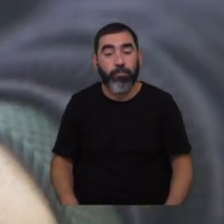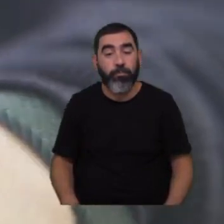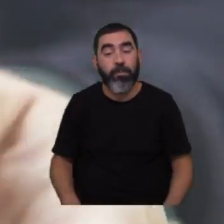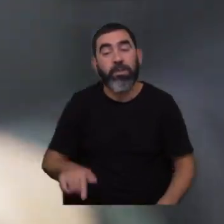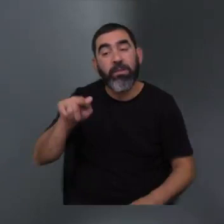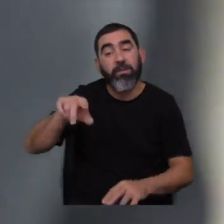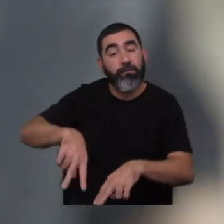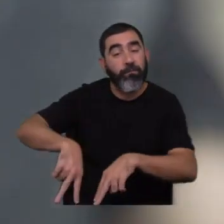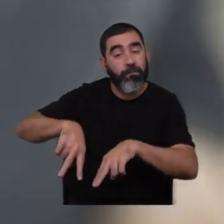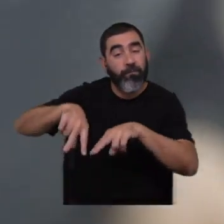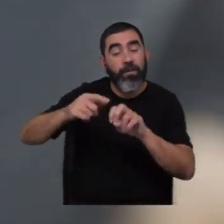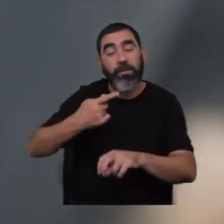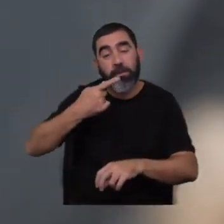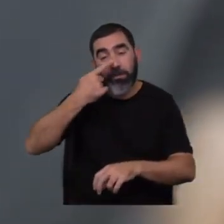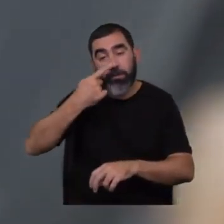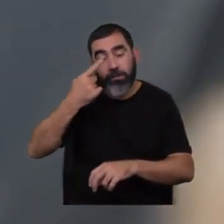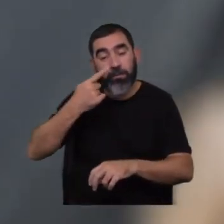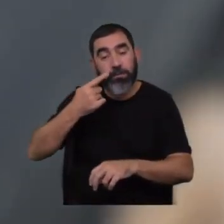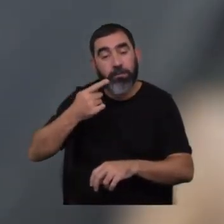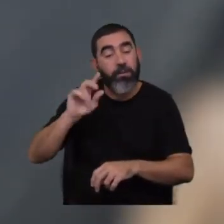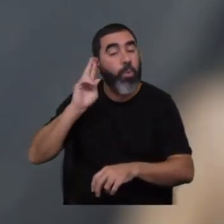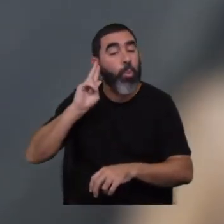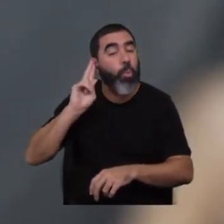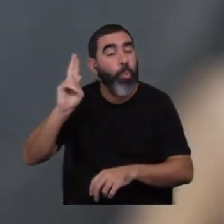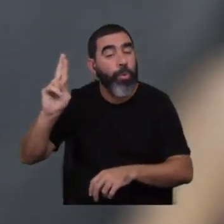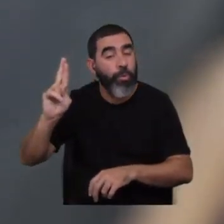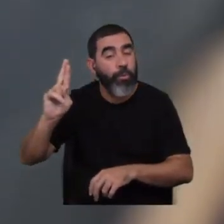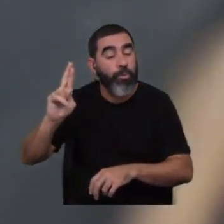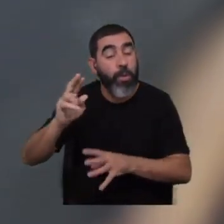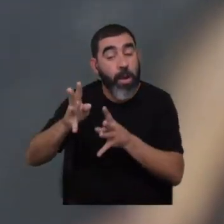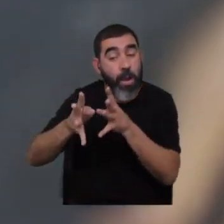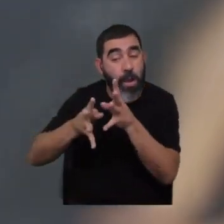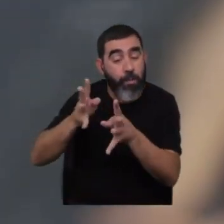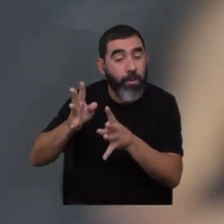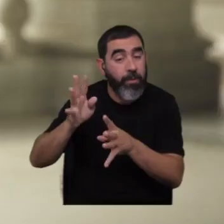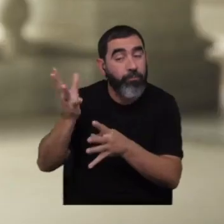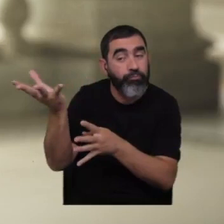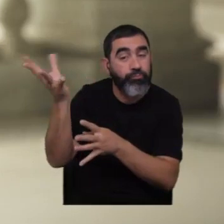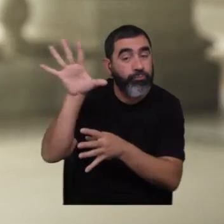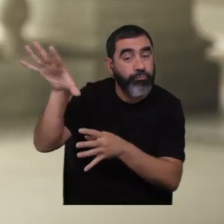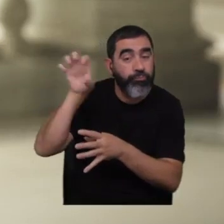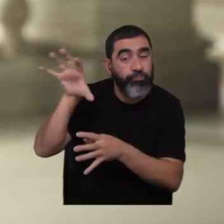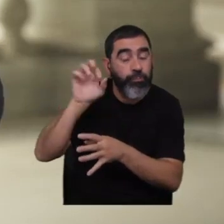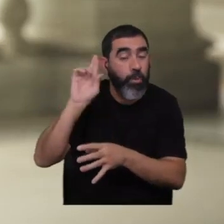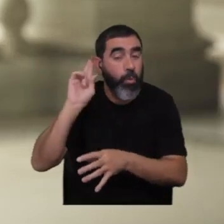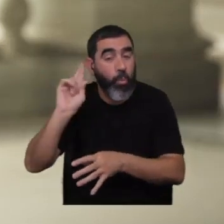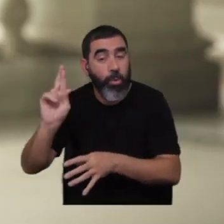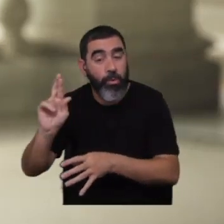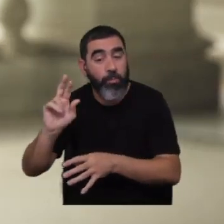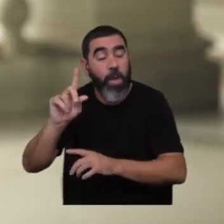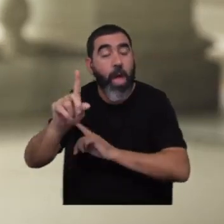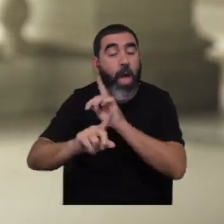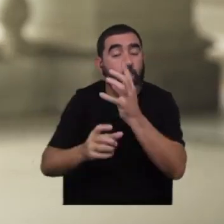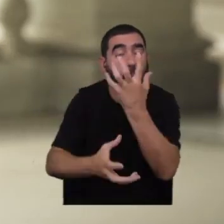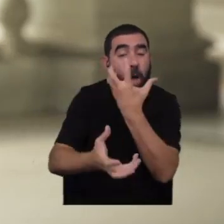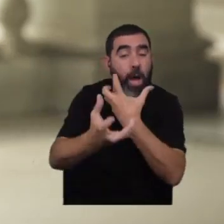este tipo de estudios lo que nos interesa es la porción de audio. Generalmente en los equipos captamos el espectro audible, pero hay algunos